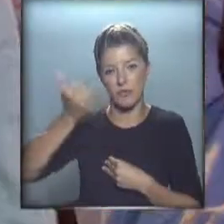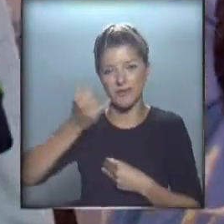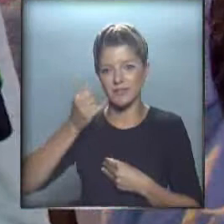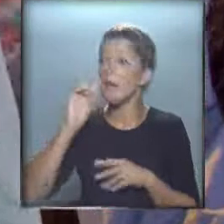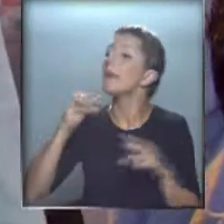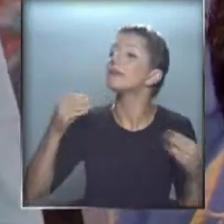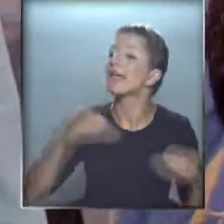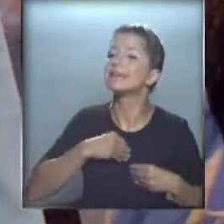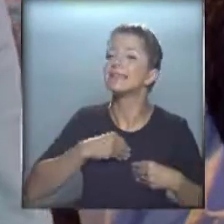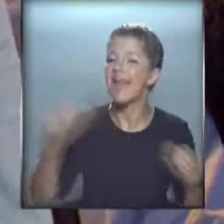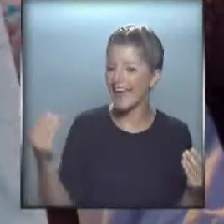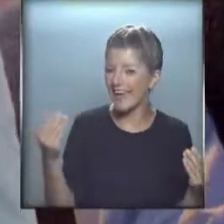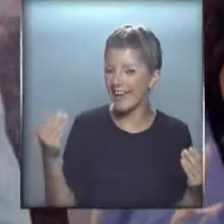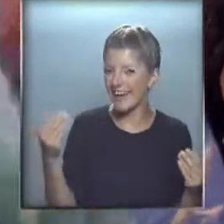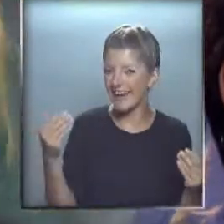pasando? ¡Epa!